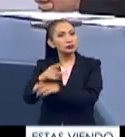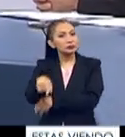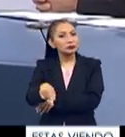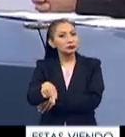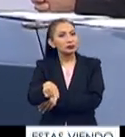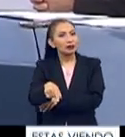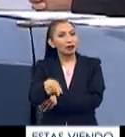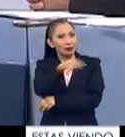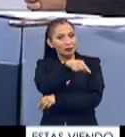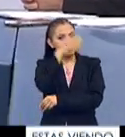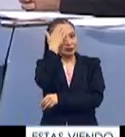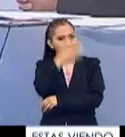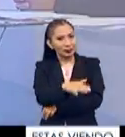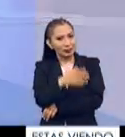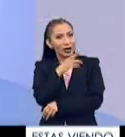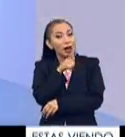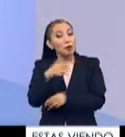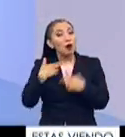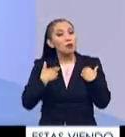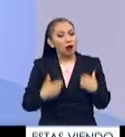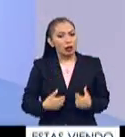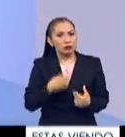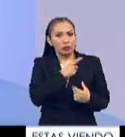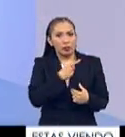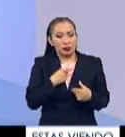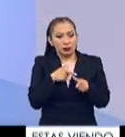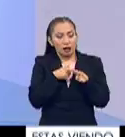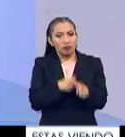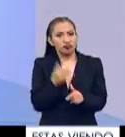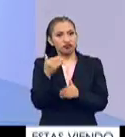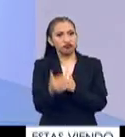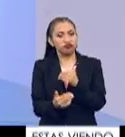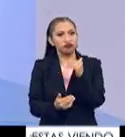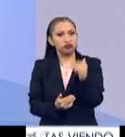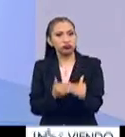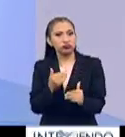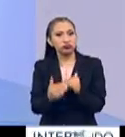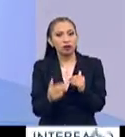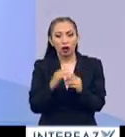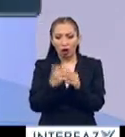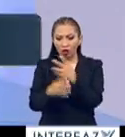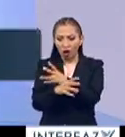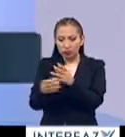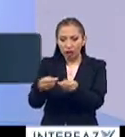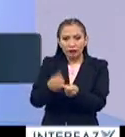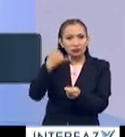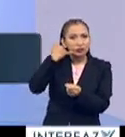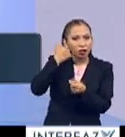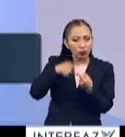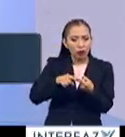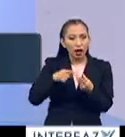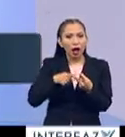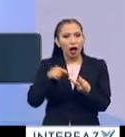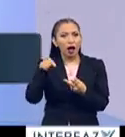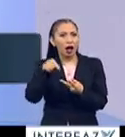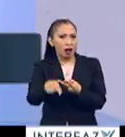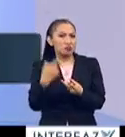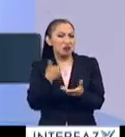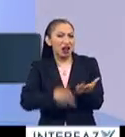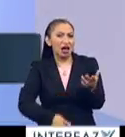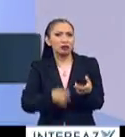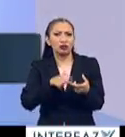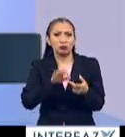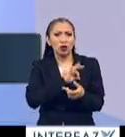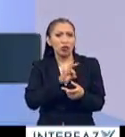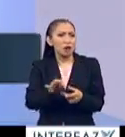como comprenderás, la humanidad tiene que sobrevivir. Claro. Y con objetos como tu celular, relativamente baratos,